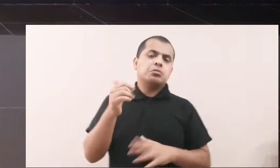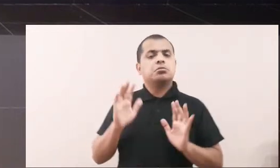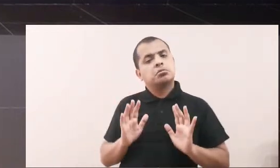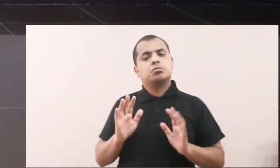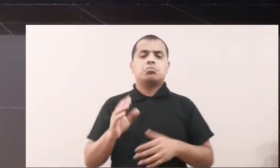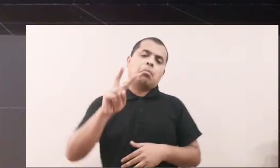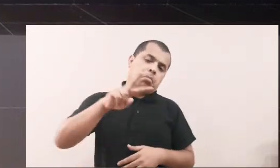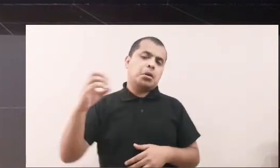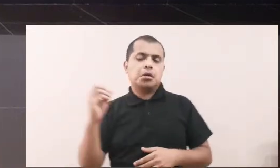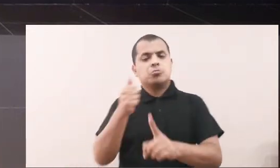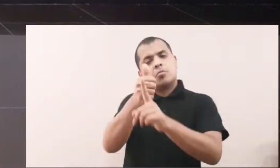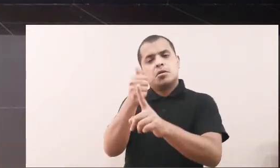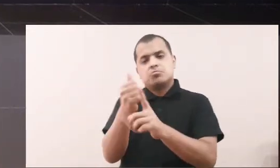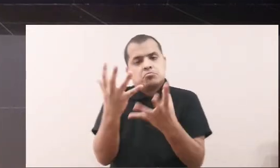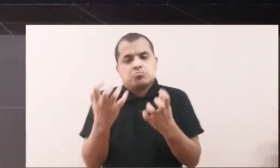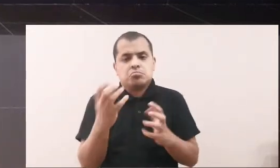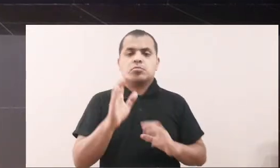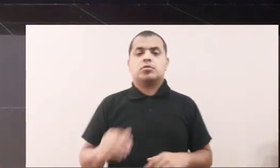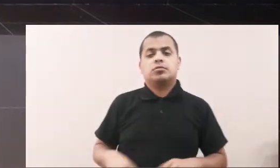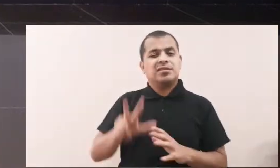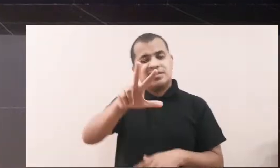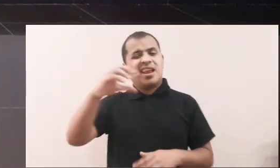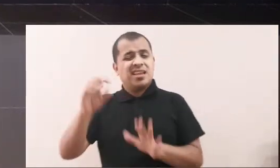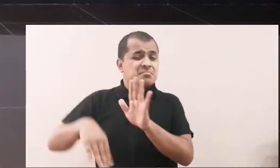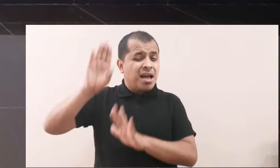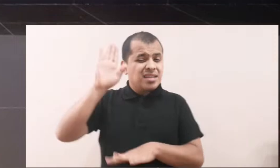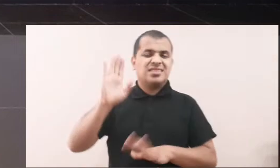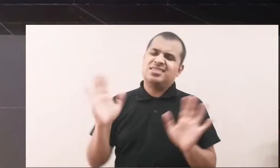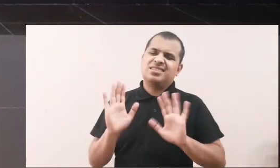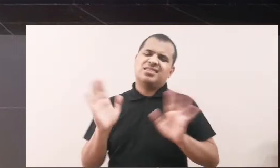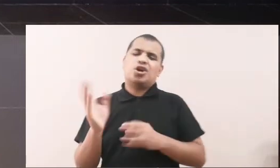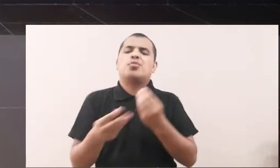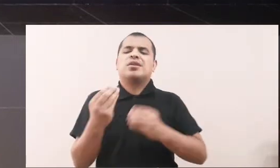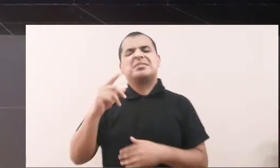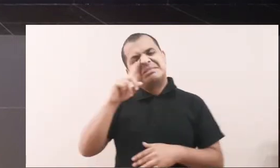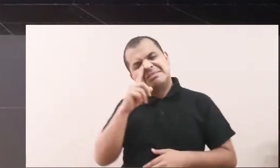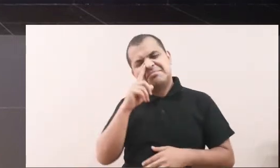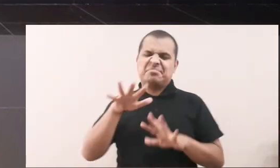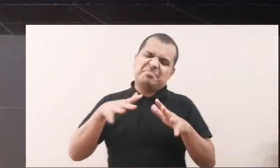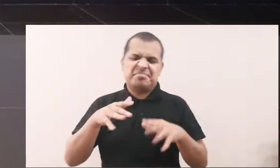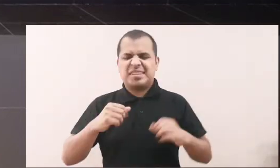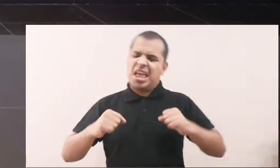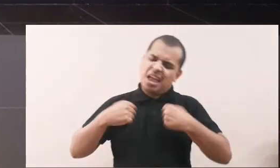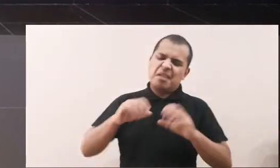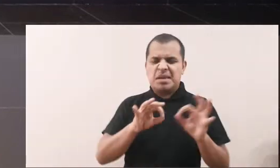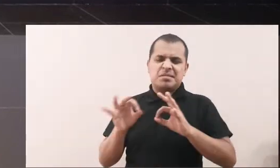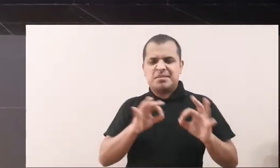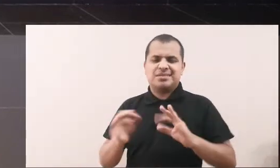veces, 20 veces, nunca haga más de 30. porque se pueden aburrir haciendo el mismo ejercicio,